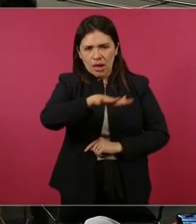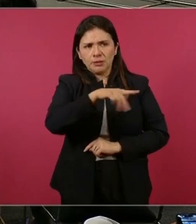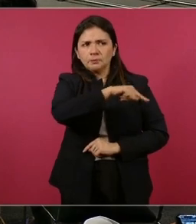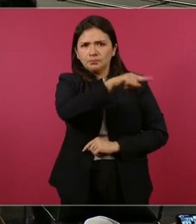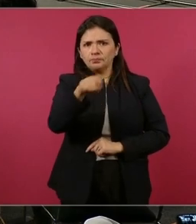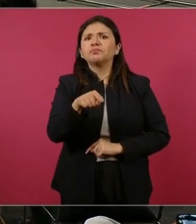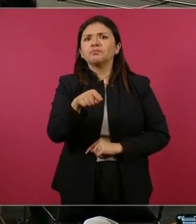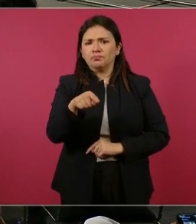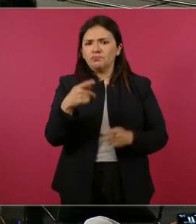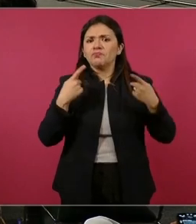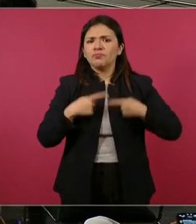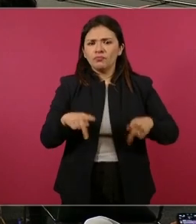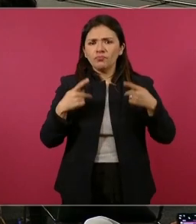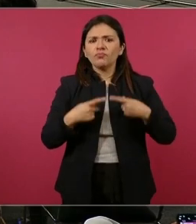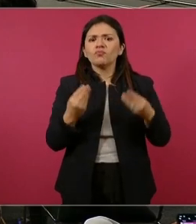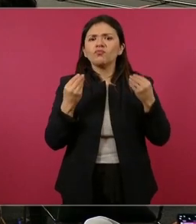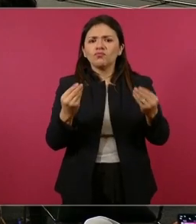muy